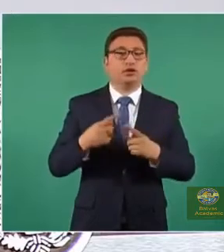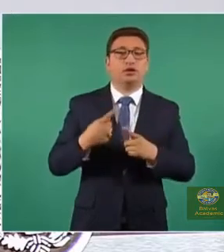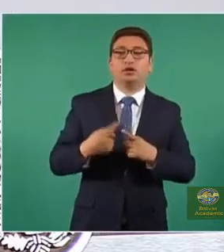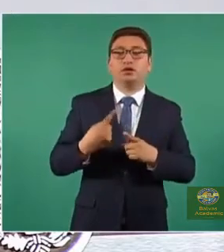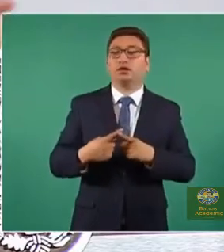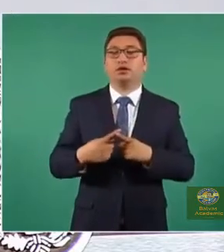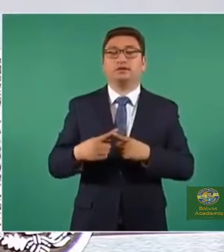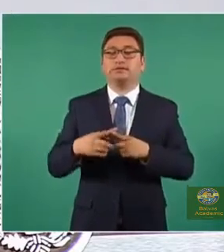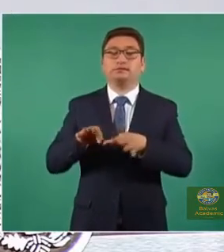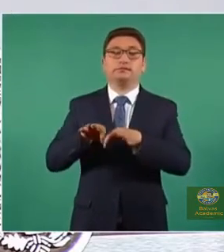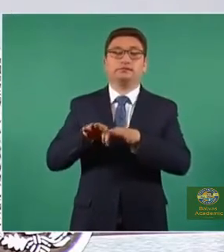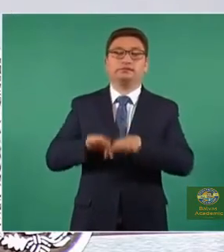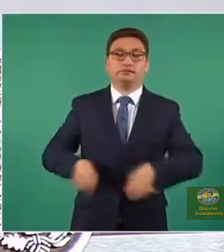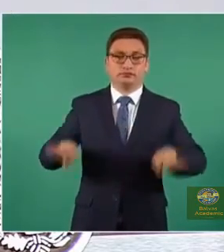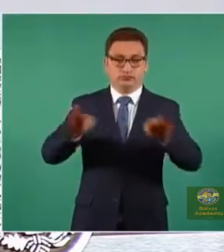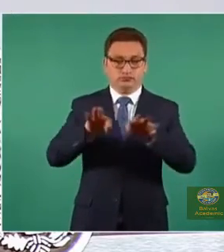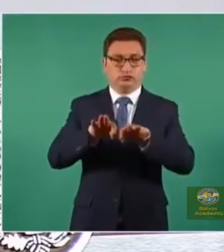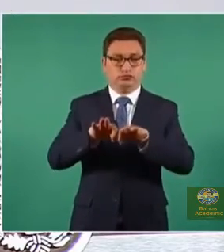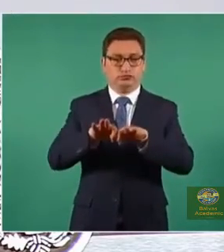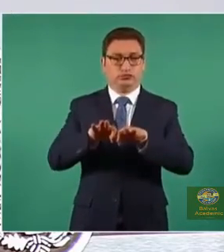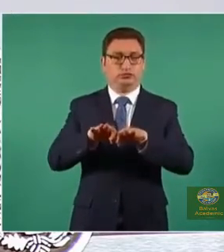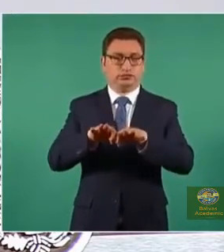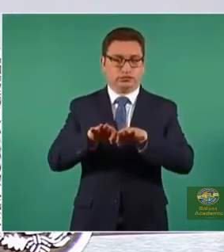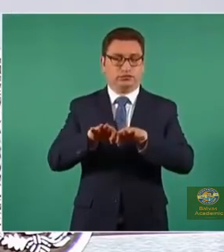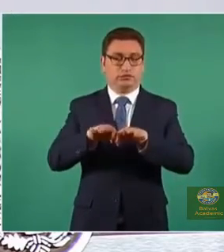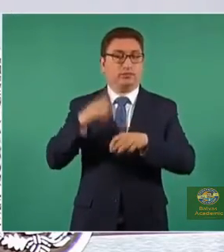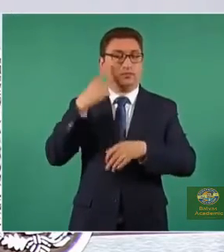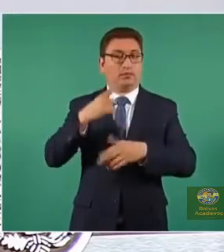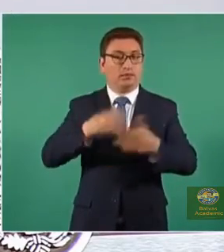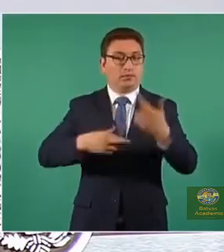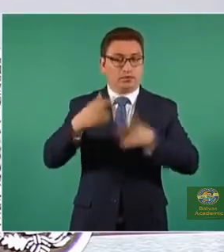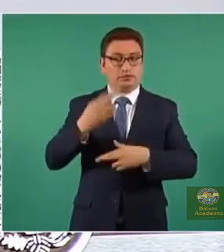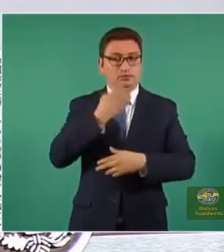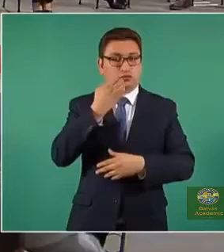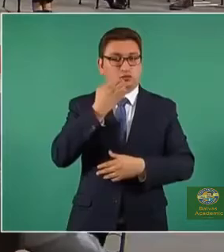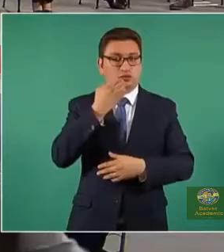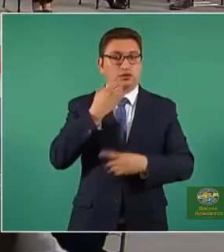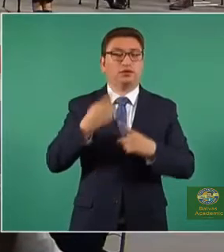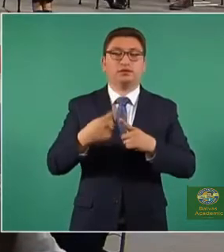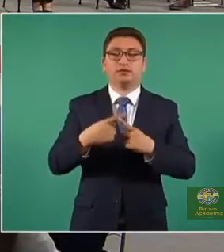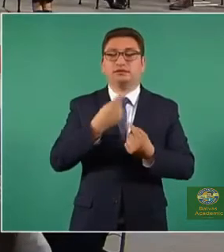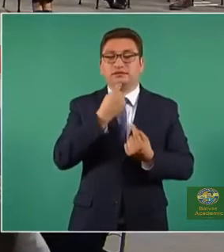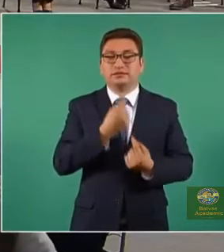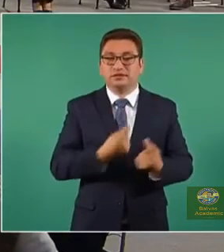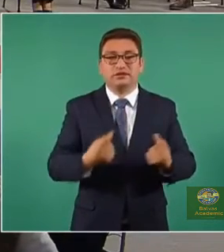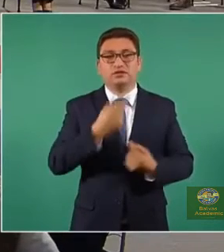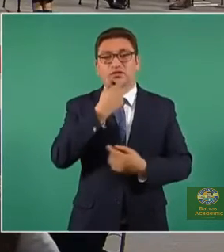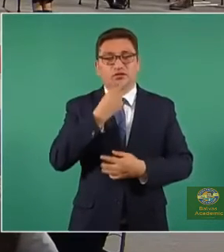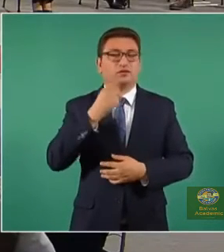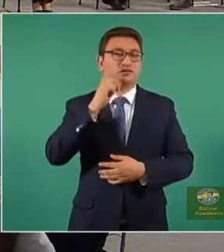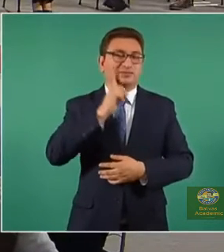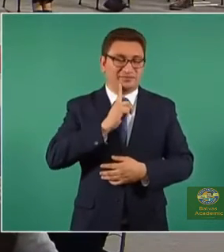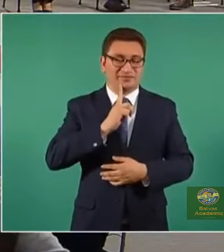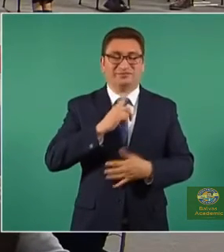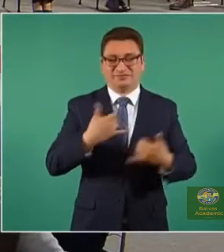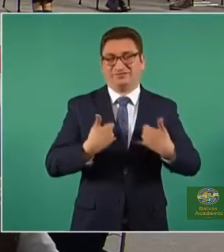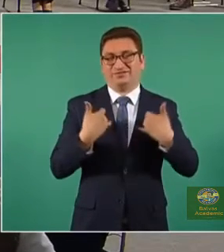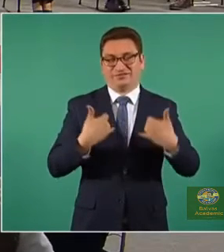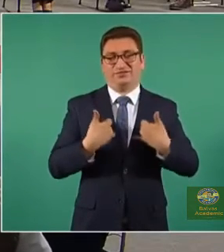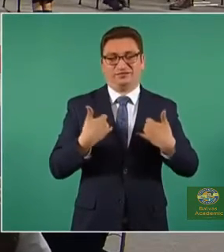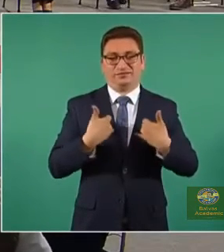un actor protagónico del regreso a clases, que son las niñas, los niños y los